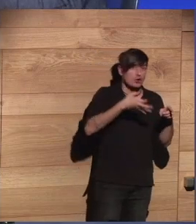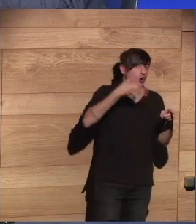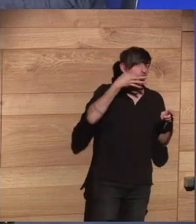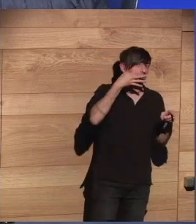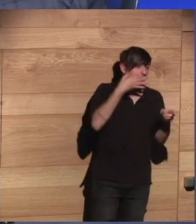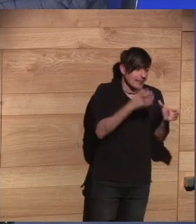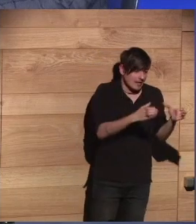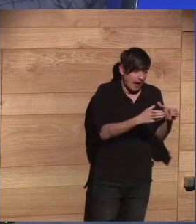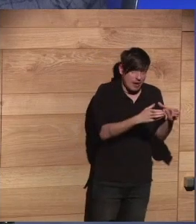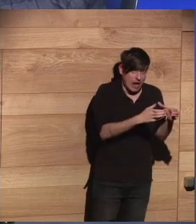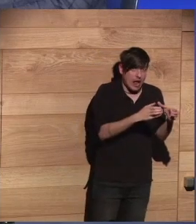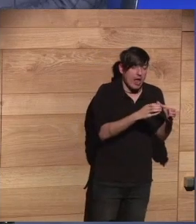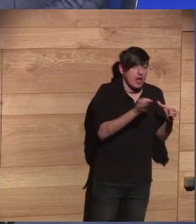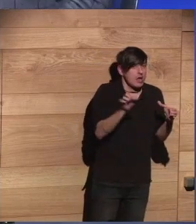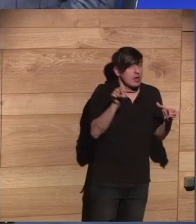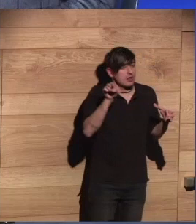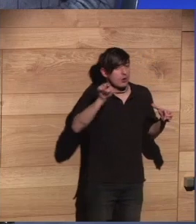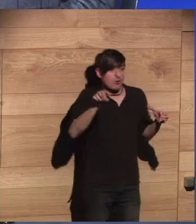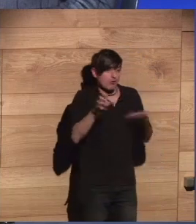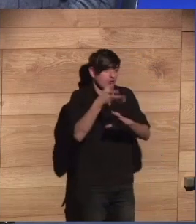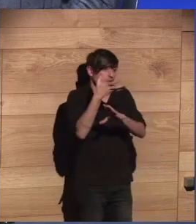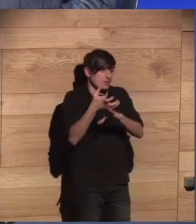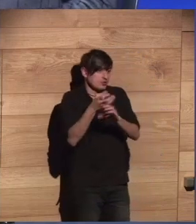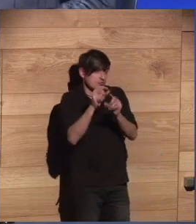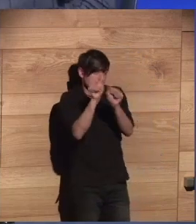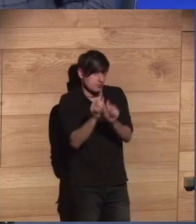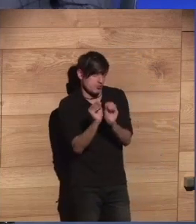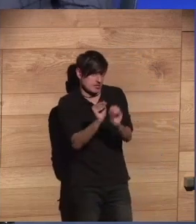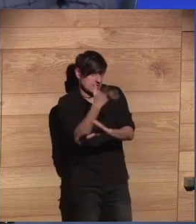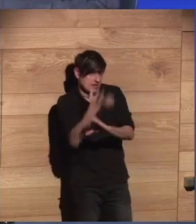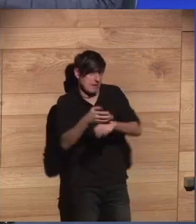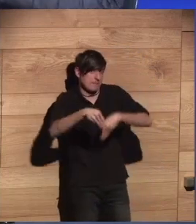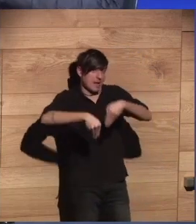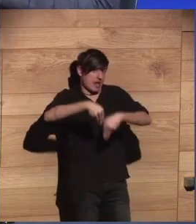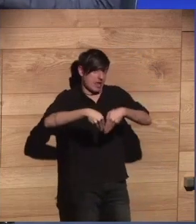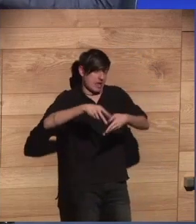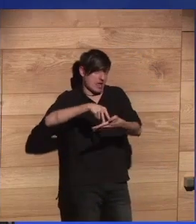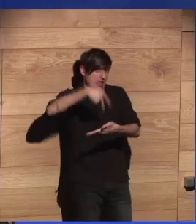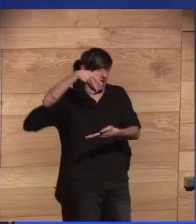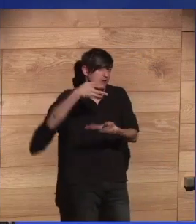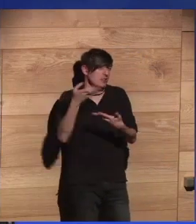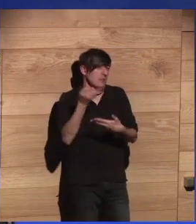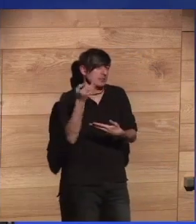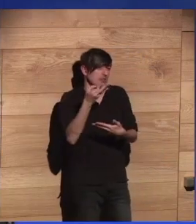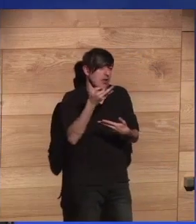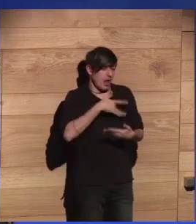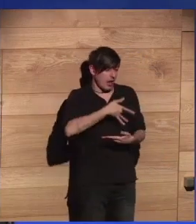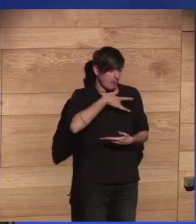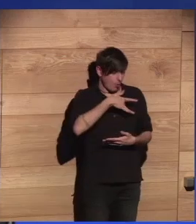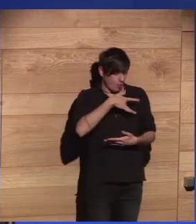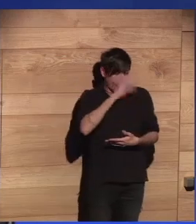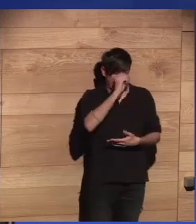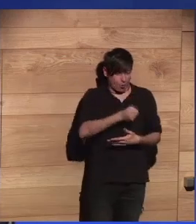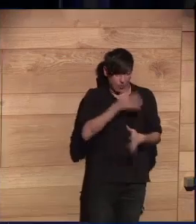de cámara, y la versión que han grabado ustedes, que es la del ballet? ¿Qué le pasa al Amor Brujo en esos 10